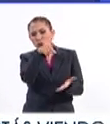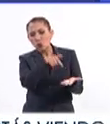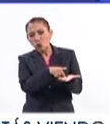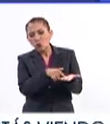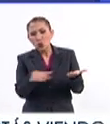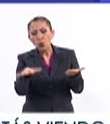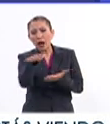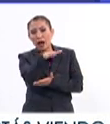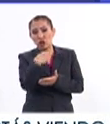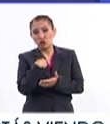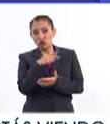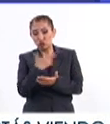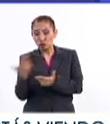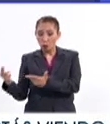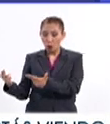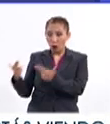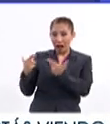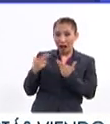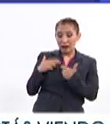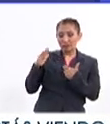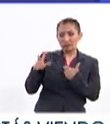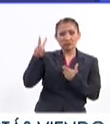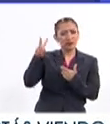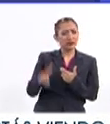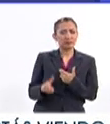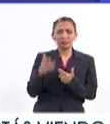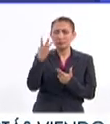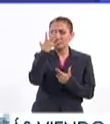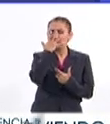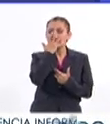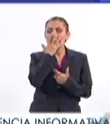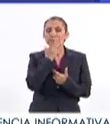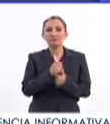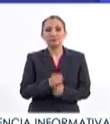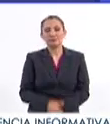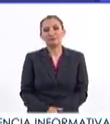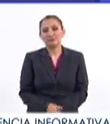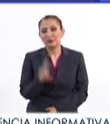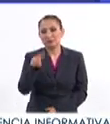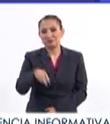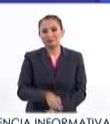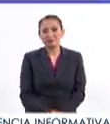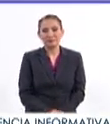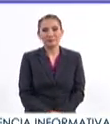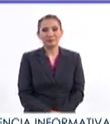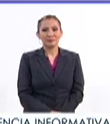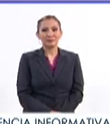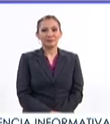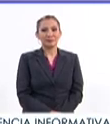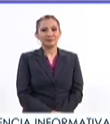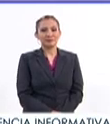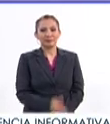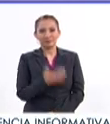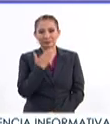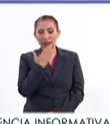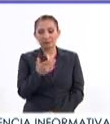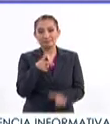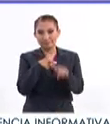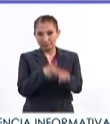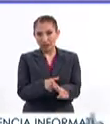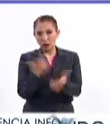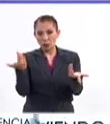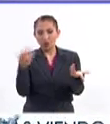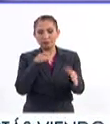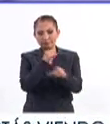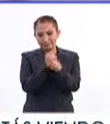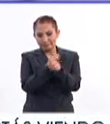lugar del que somos herederos era verdaderamente majestuoso, sin duda alguna. Bueno, continuando con